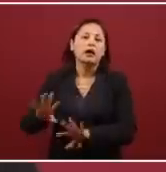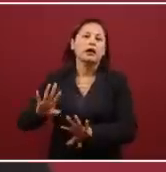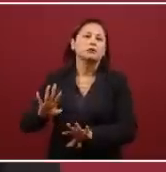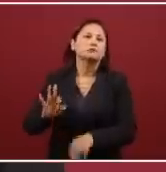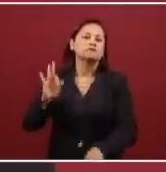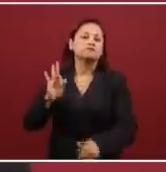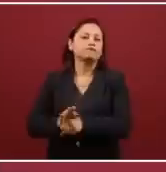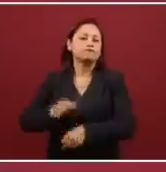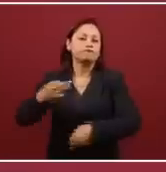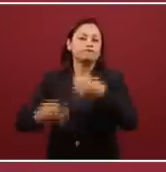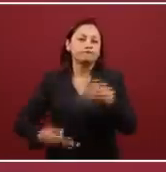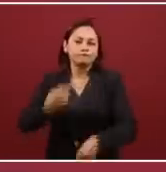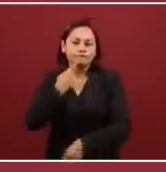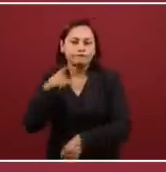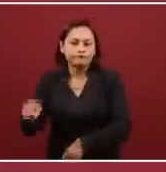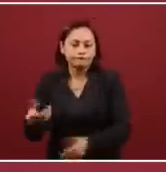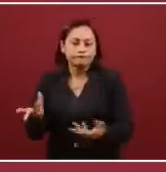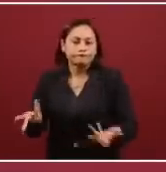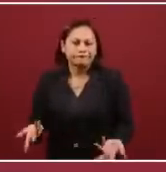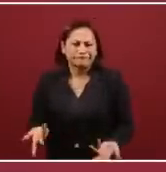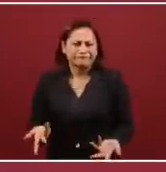A ver, ¿por qué